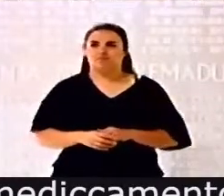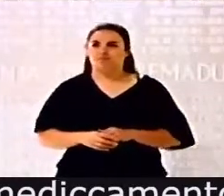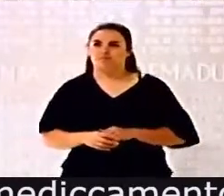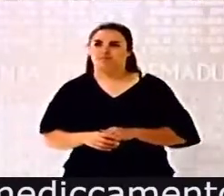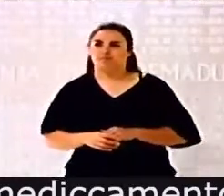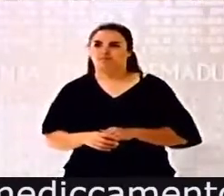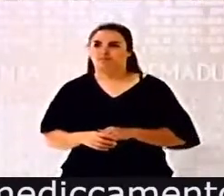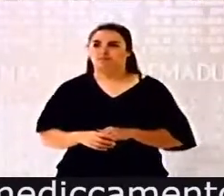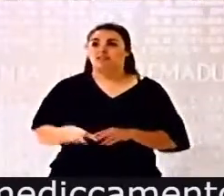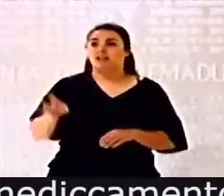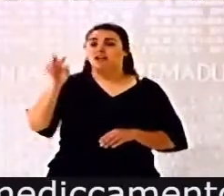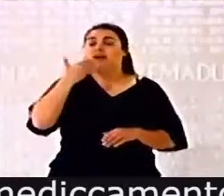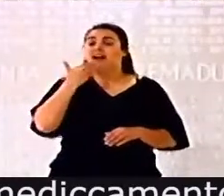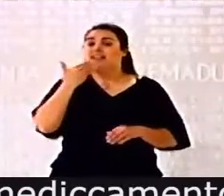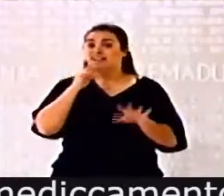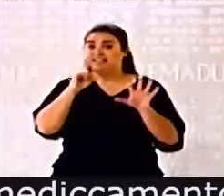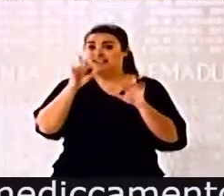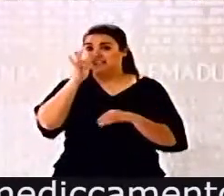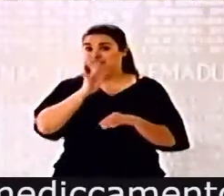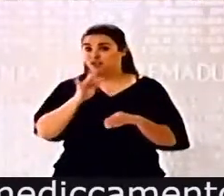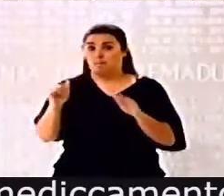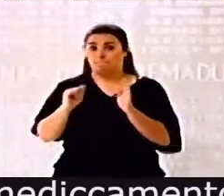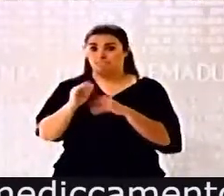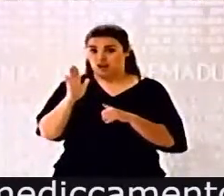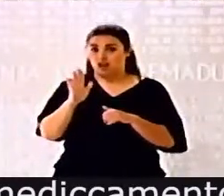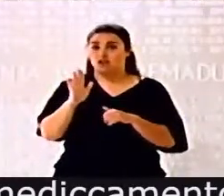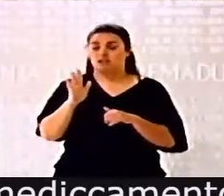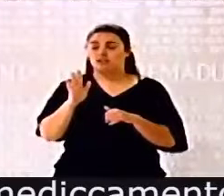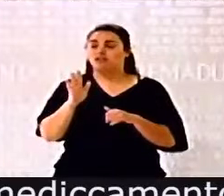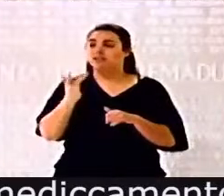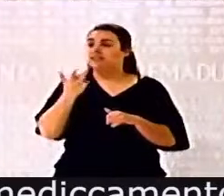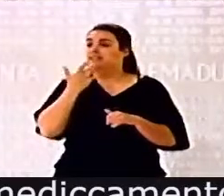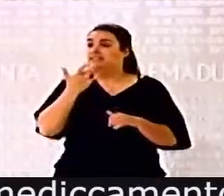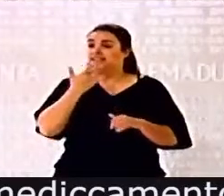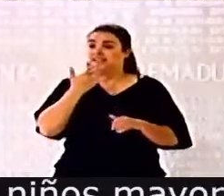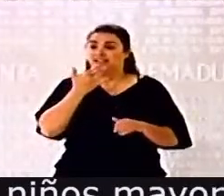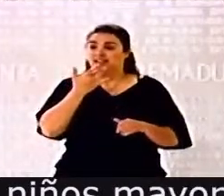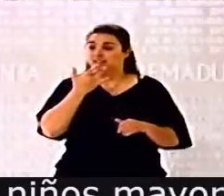Y en los niños mayores de 6 años, si no se puede